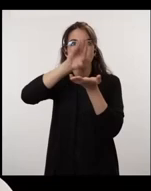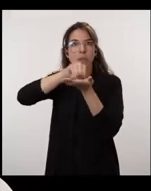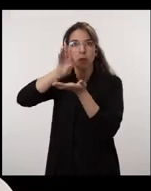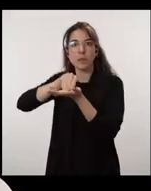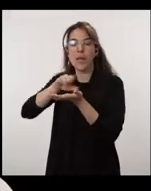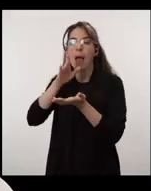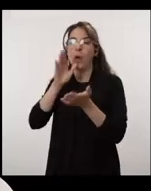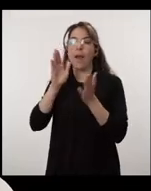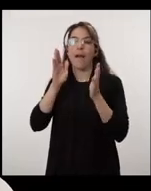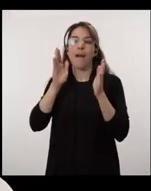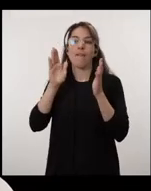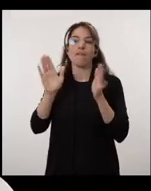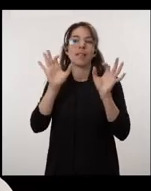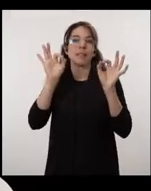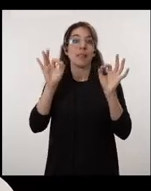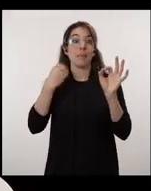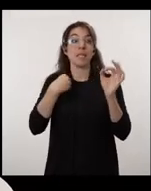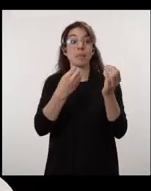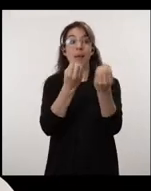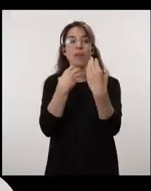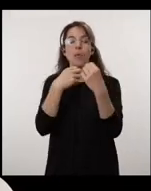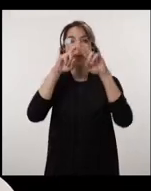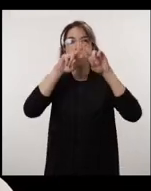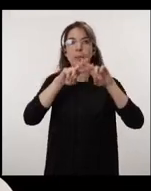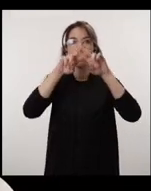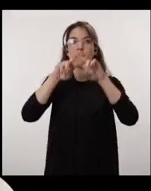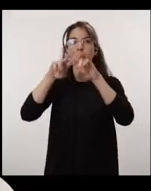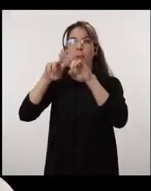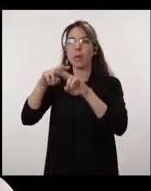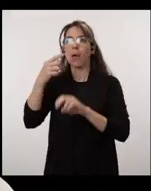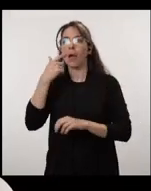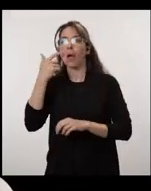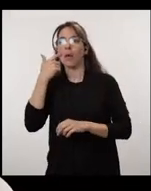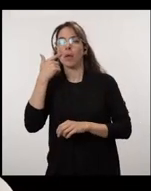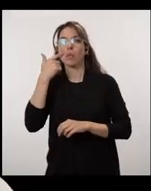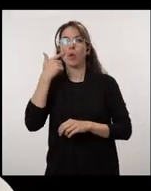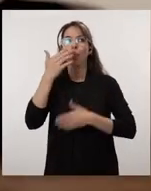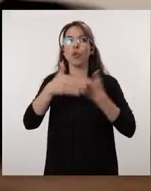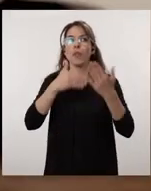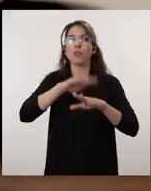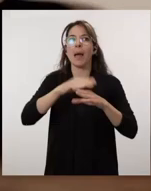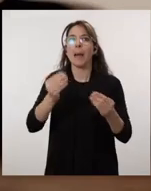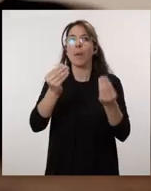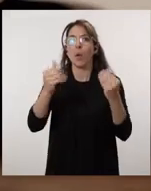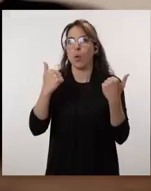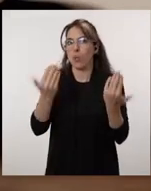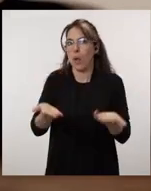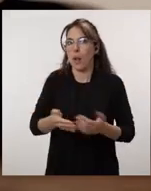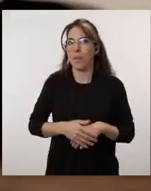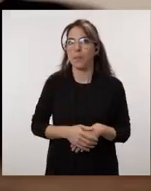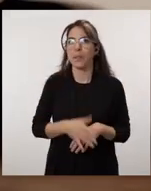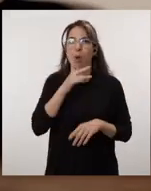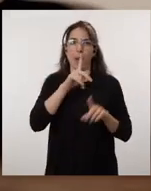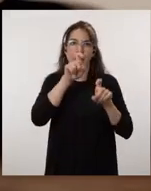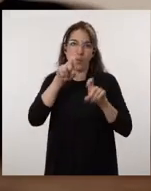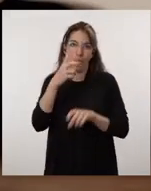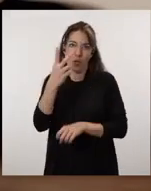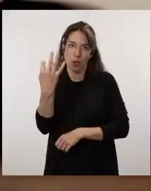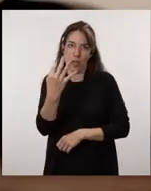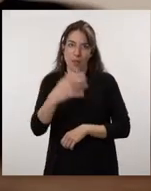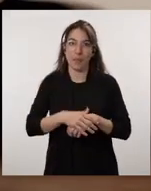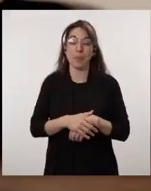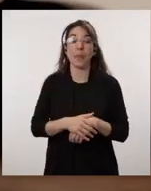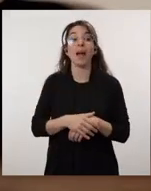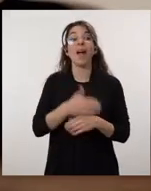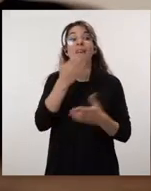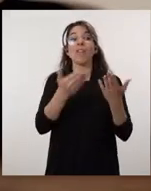analizar un poquito esa información y tratar de establecer posibles procesos de mejora y ahora dos preguntas inevitables quién hace la evaluación y